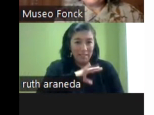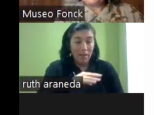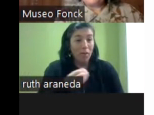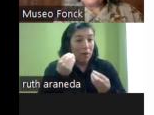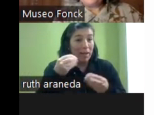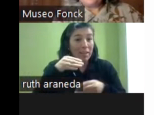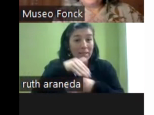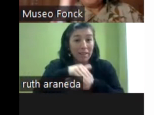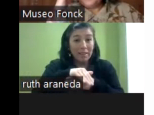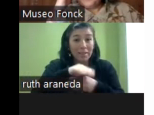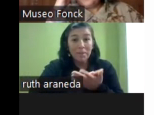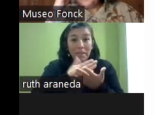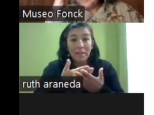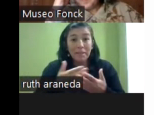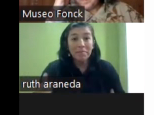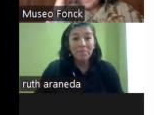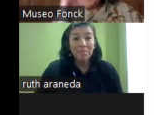encuentras?